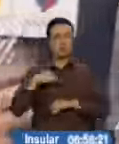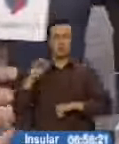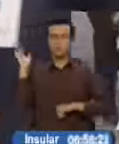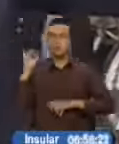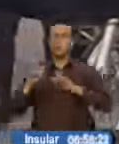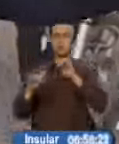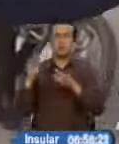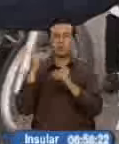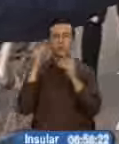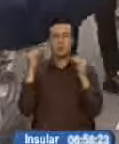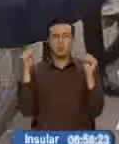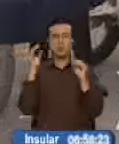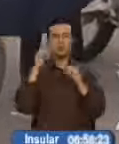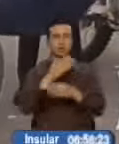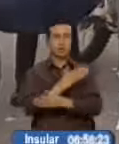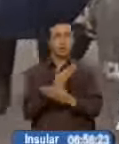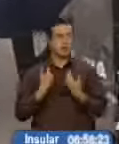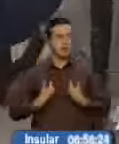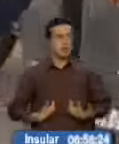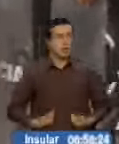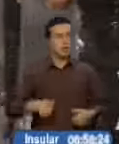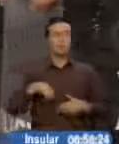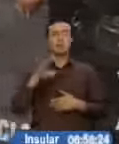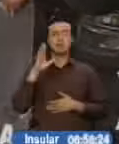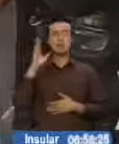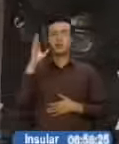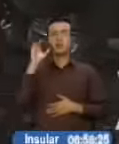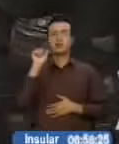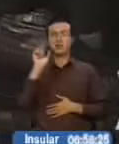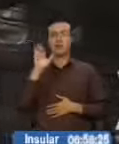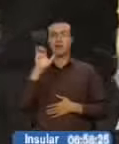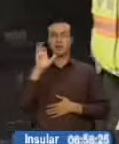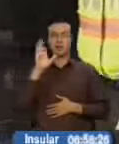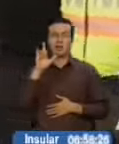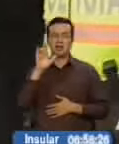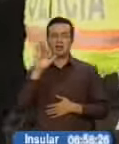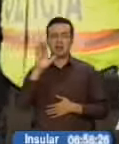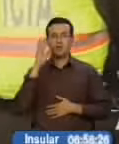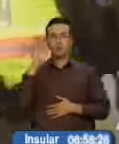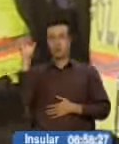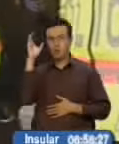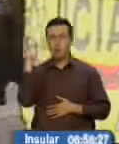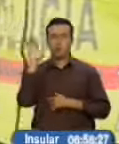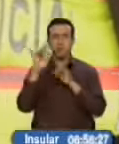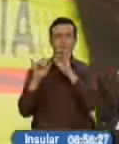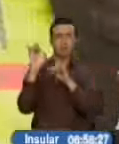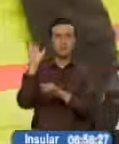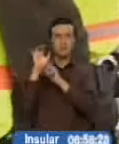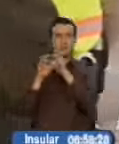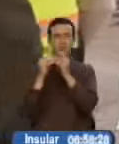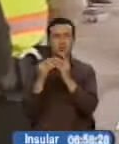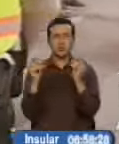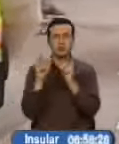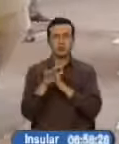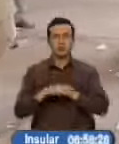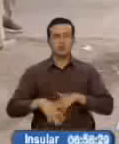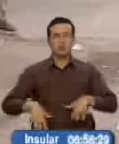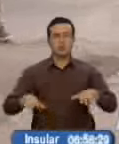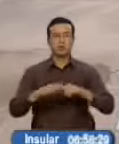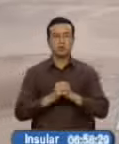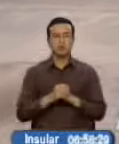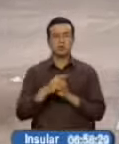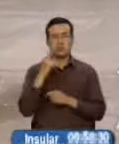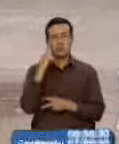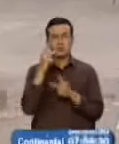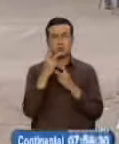llegando. Veo muchas camisetas verdolagas que están llegando de a poquito acá a este escenario deportivo. Y valdrá